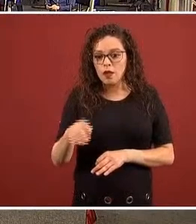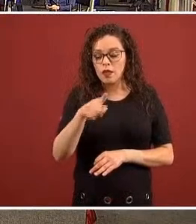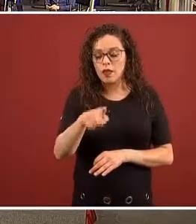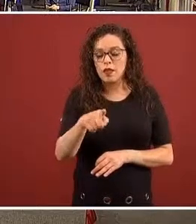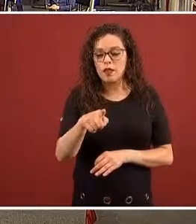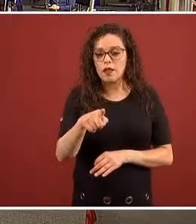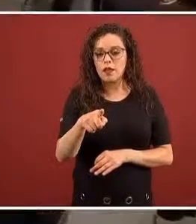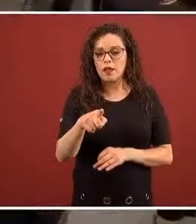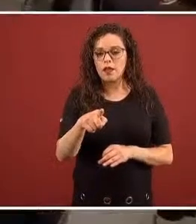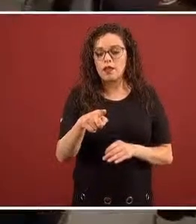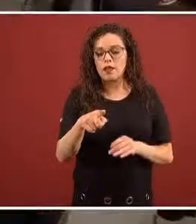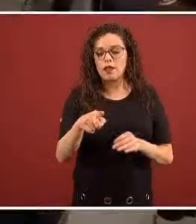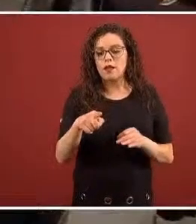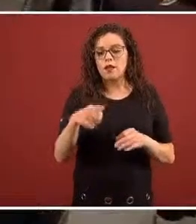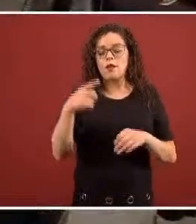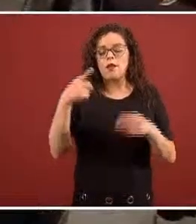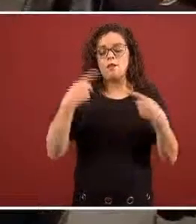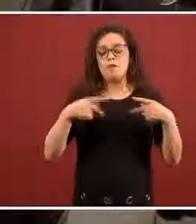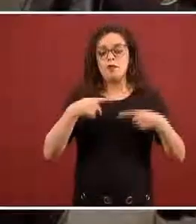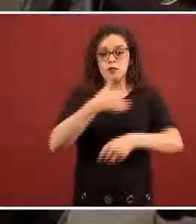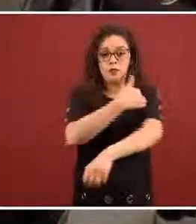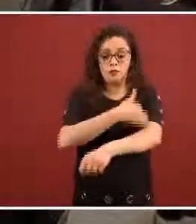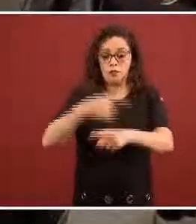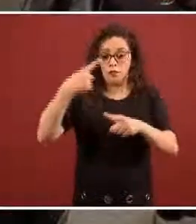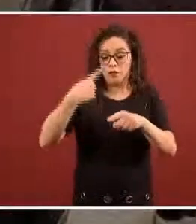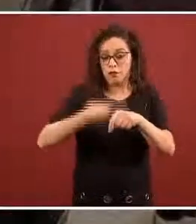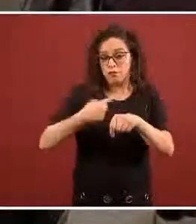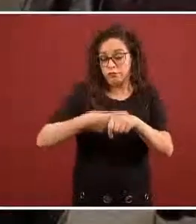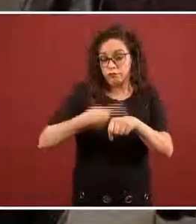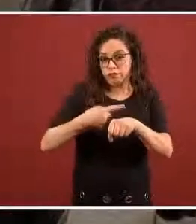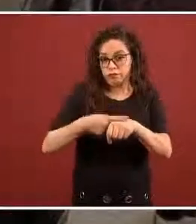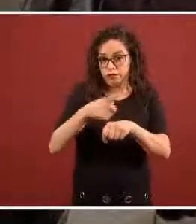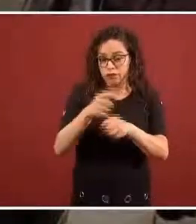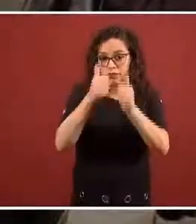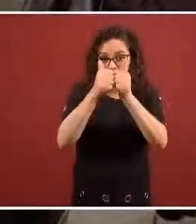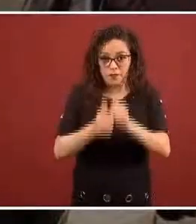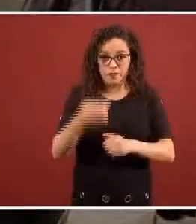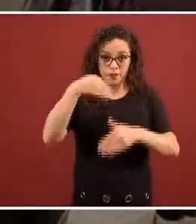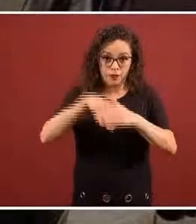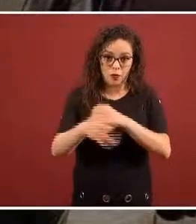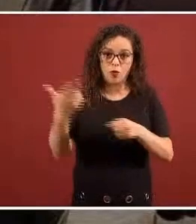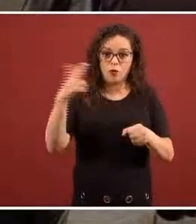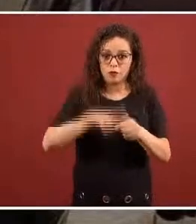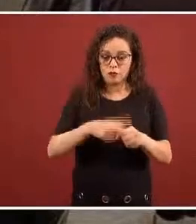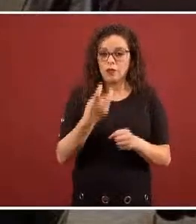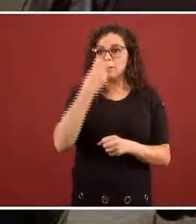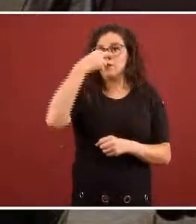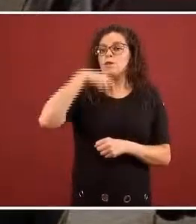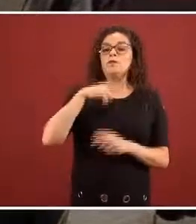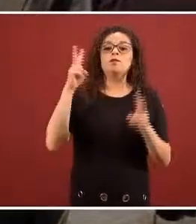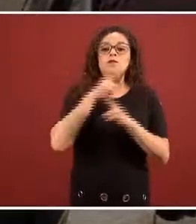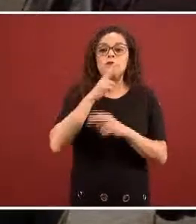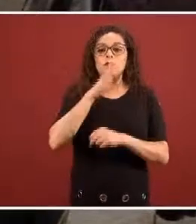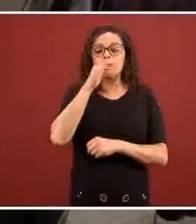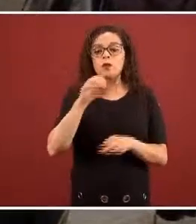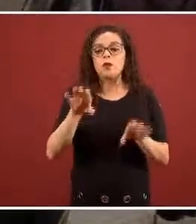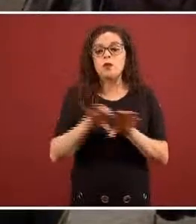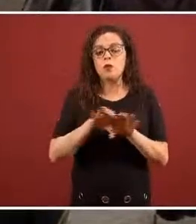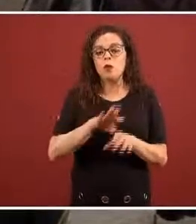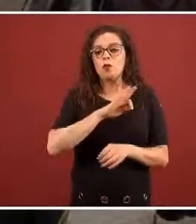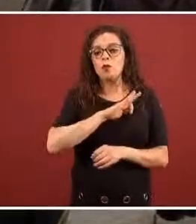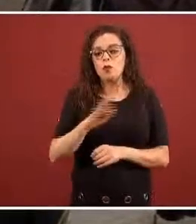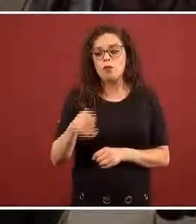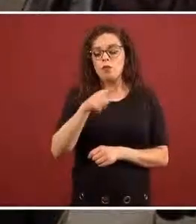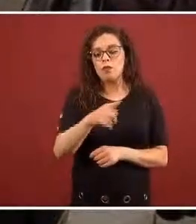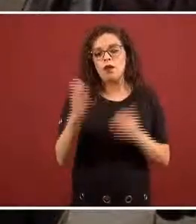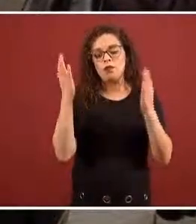pues hospitalizados ya en condiciones críticas, que necesitan ayuda para respirar, porque bueno, pues lo que habíamos visto en